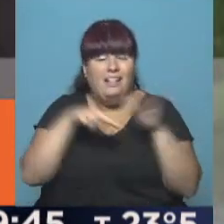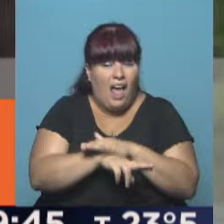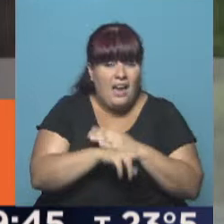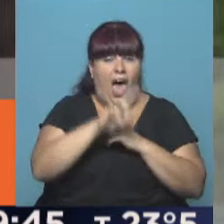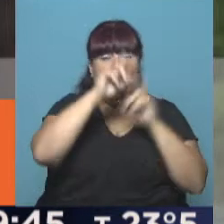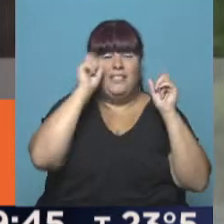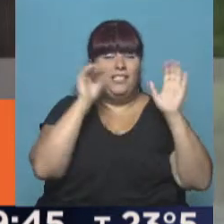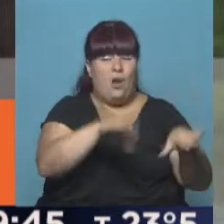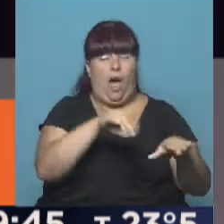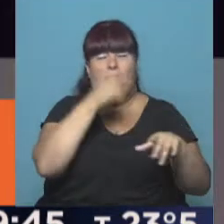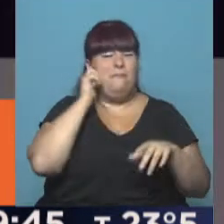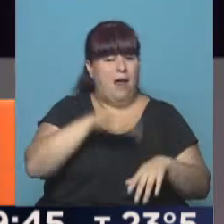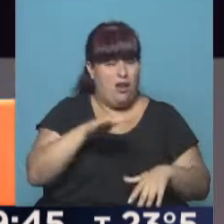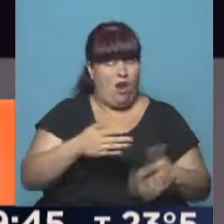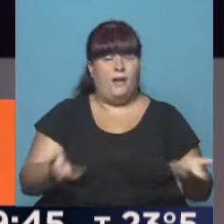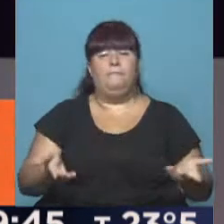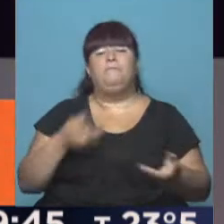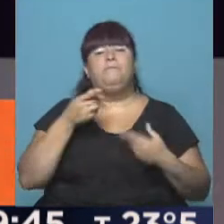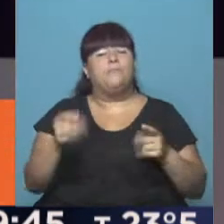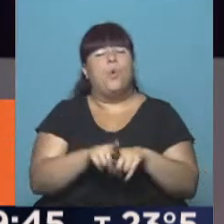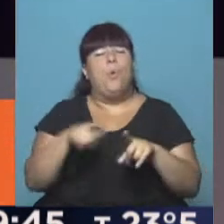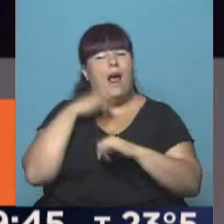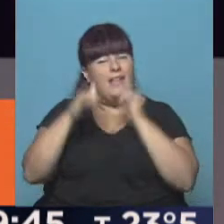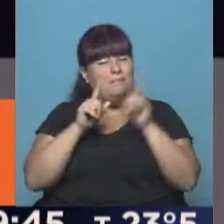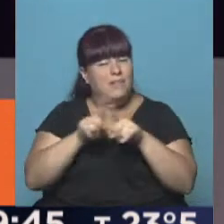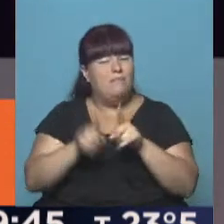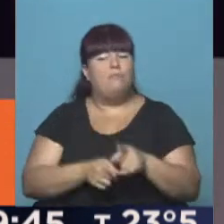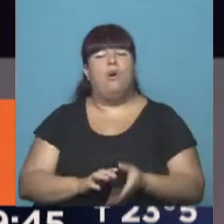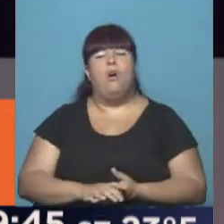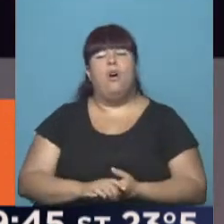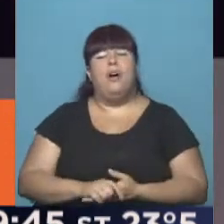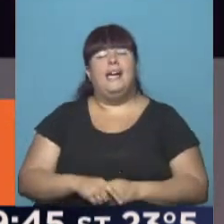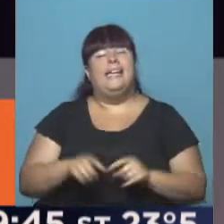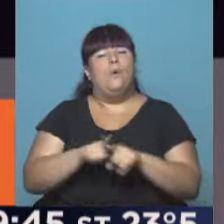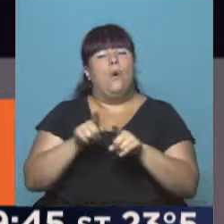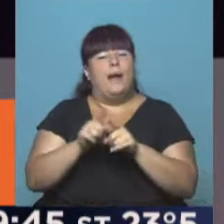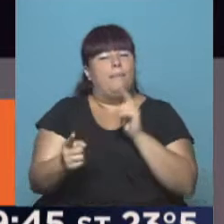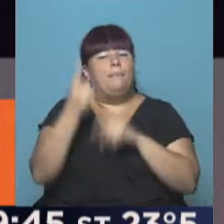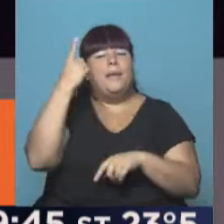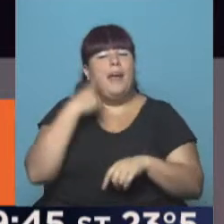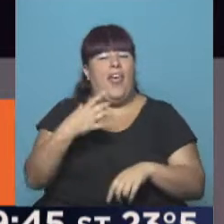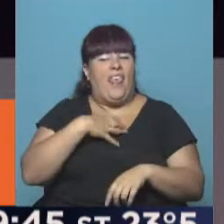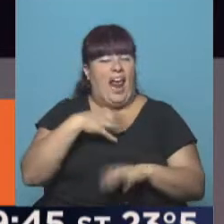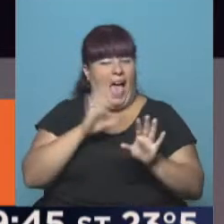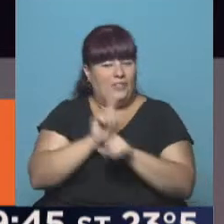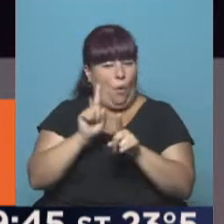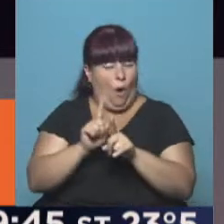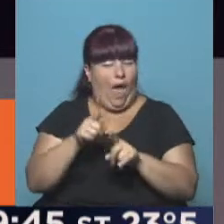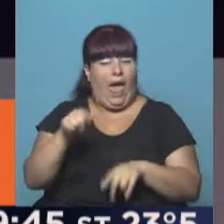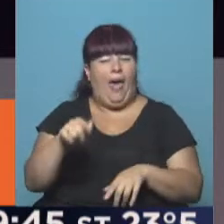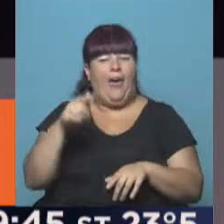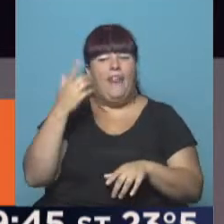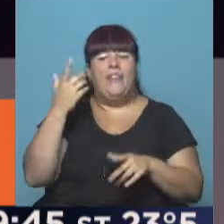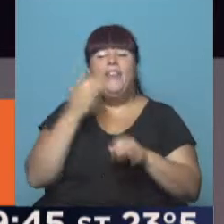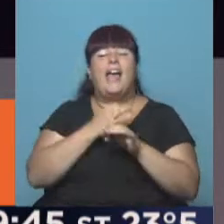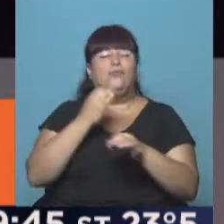en un internado de menores, que es, como siempre se suele decir, el primer día de clase de